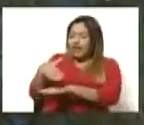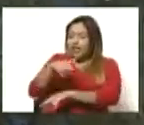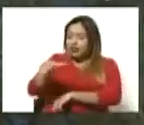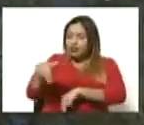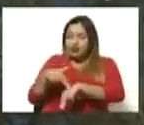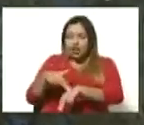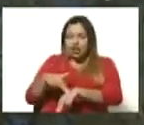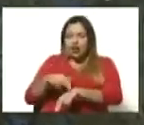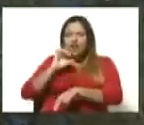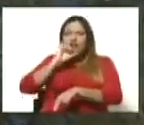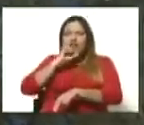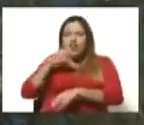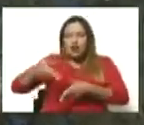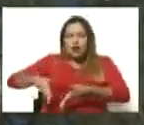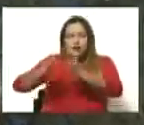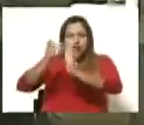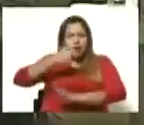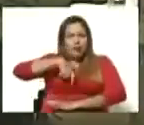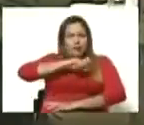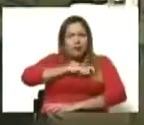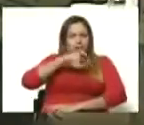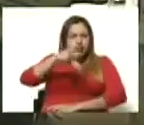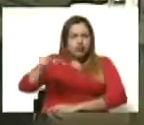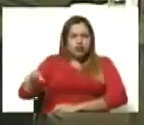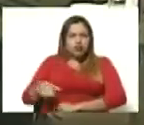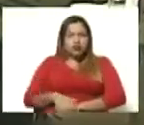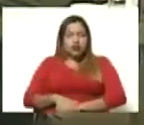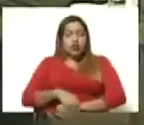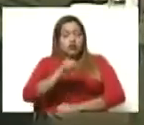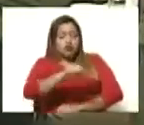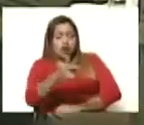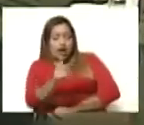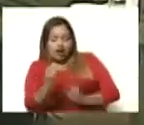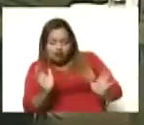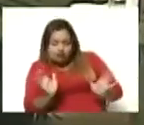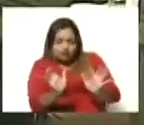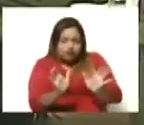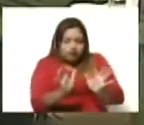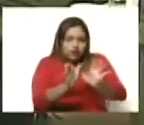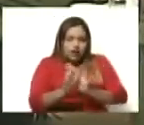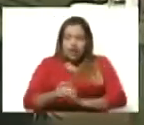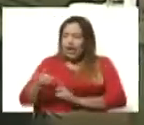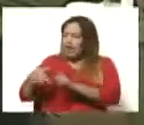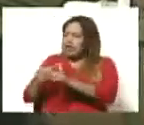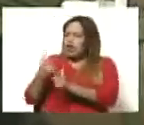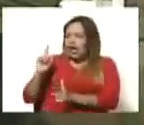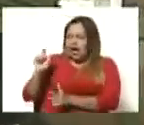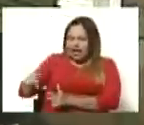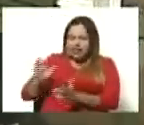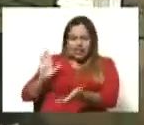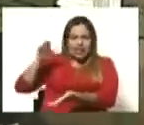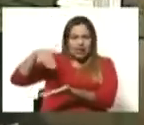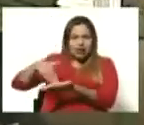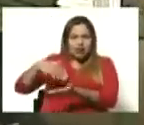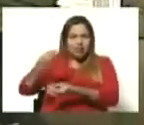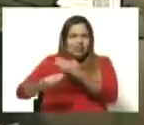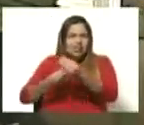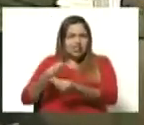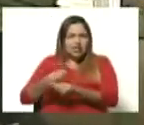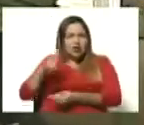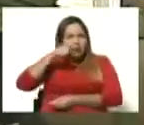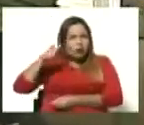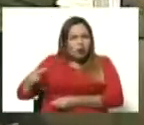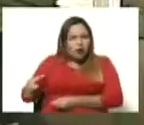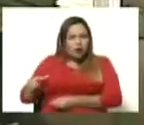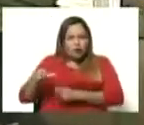era el viejo camino de los españoles. Correcto, los fueron arrimando. Entonces en toda esta zona de Aragua se hicieron sectores populares